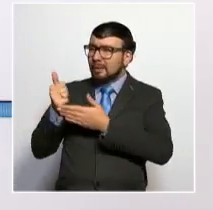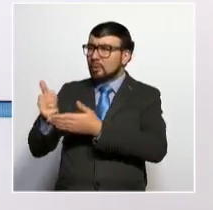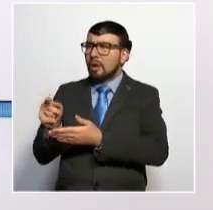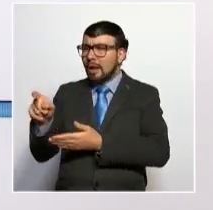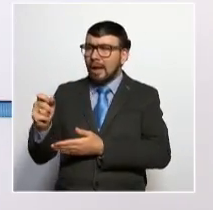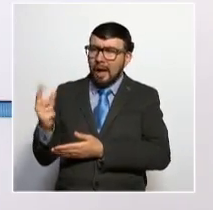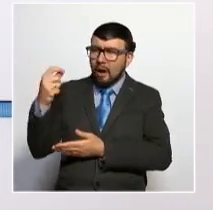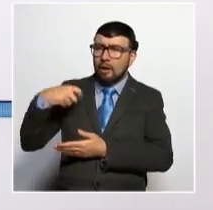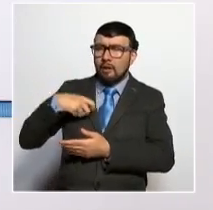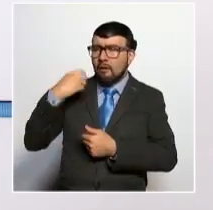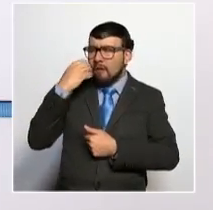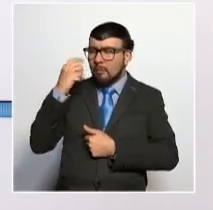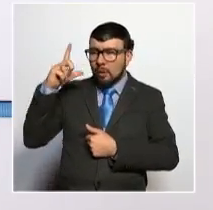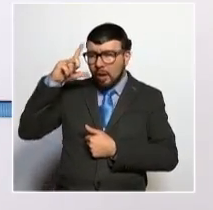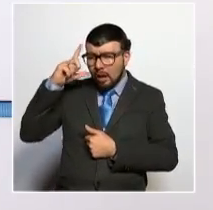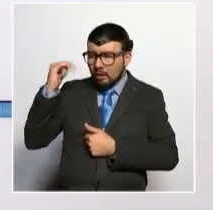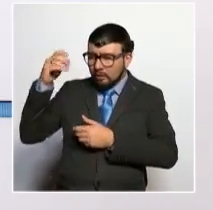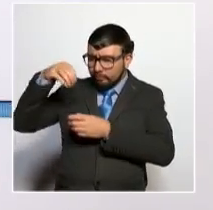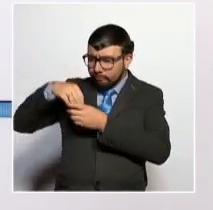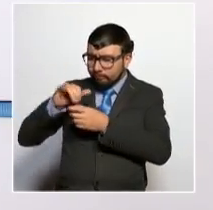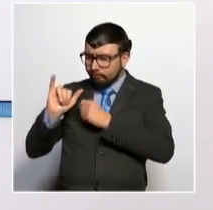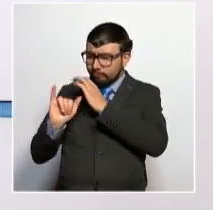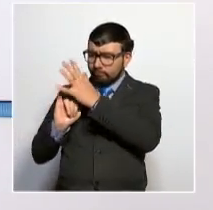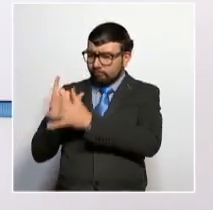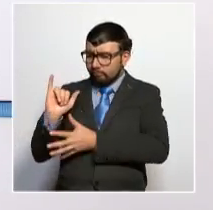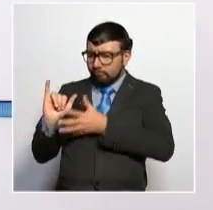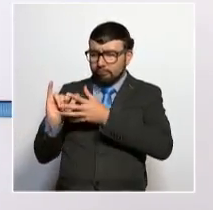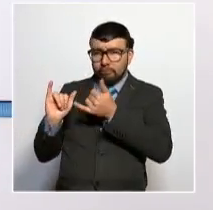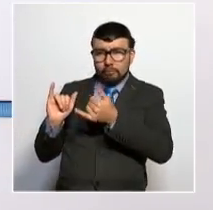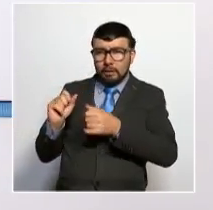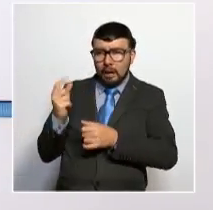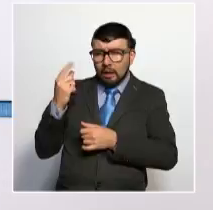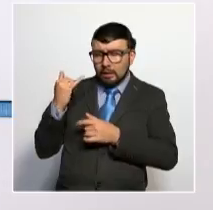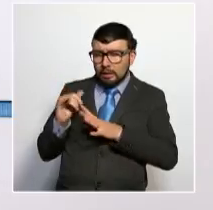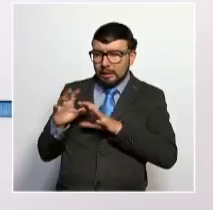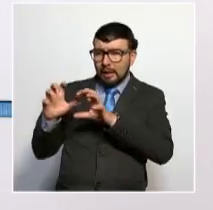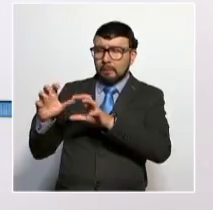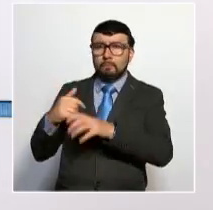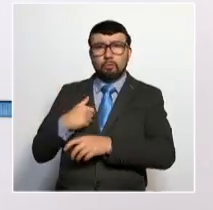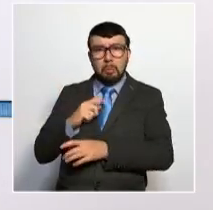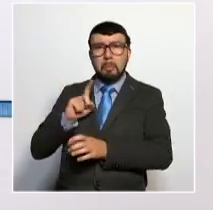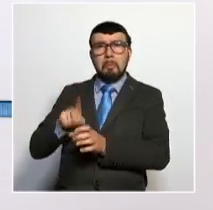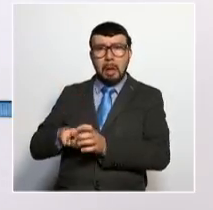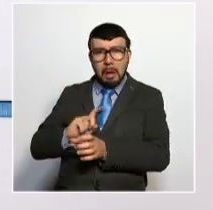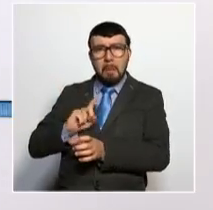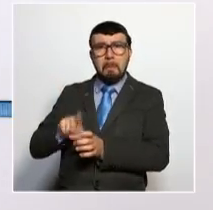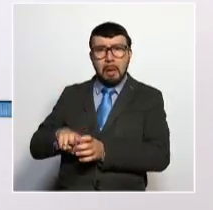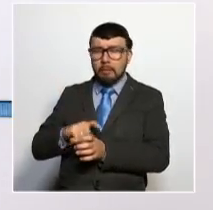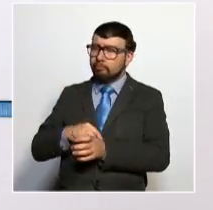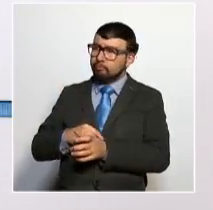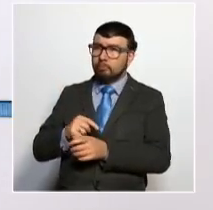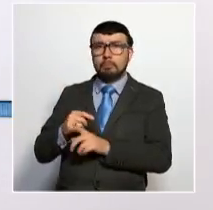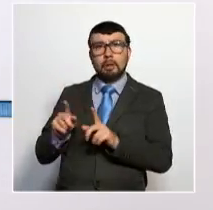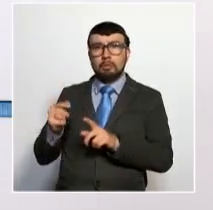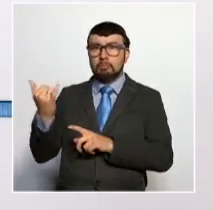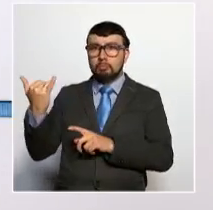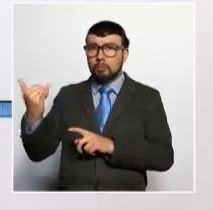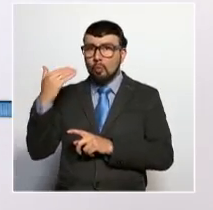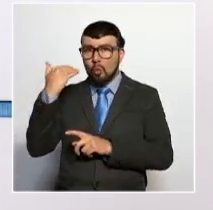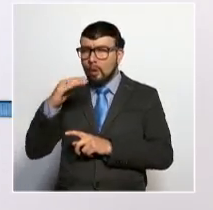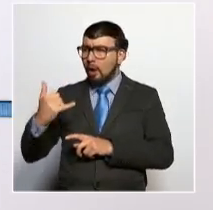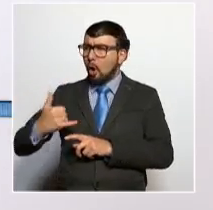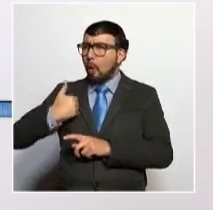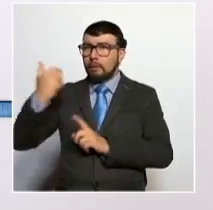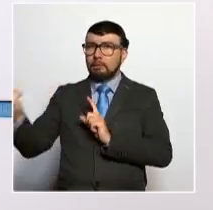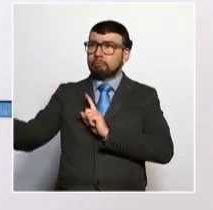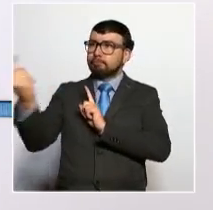tumor ginecológico. Empecé a asistir a estos comités y empecé a ver cómo cada vez llegaban mujeres más jóvenes con enfermedades avanzadas y